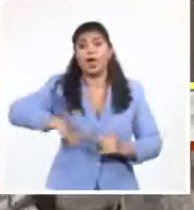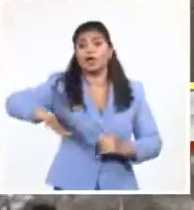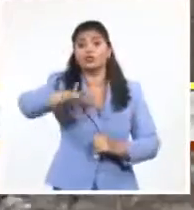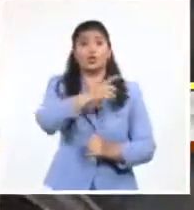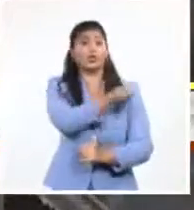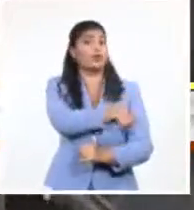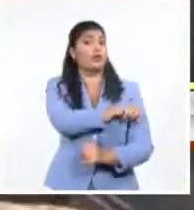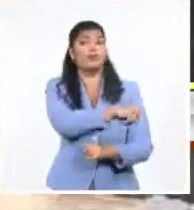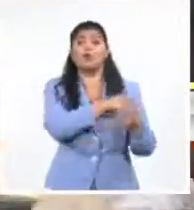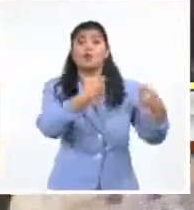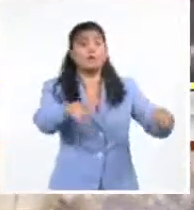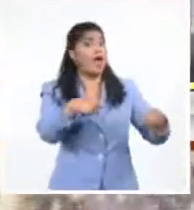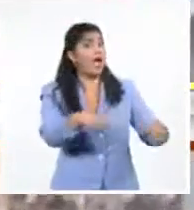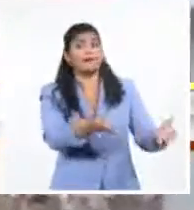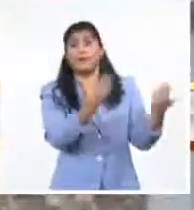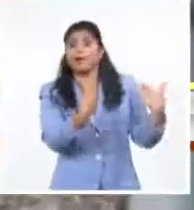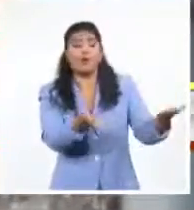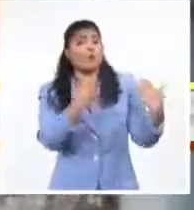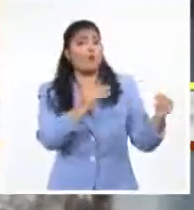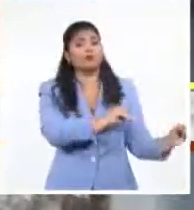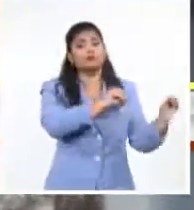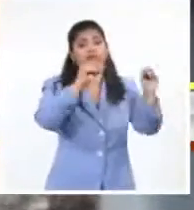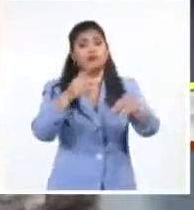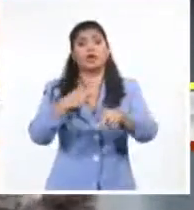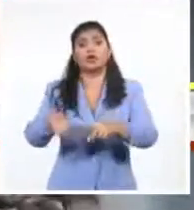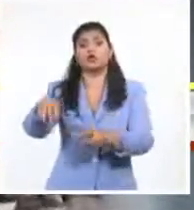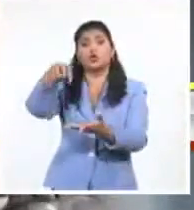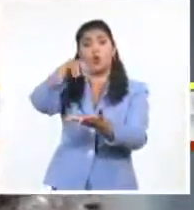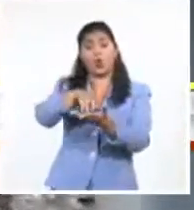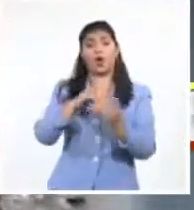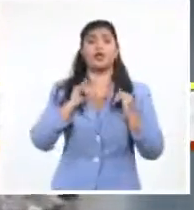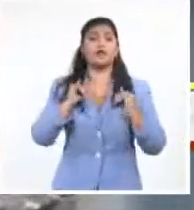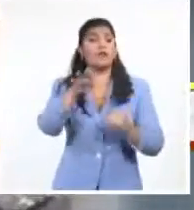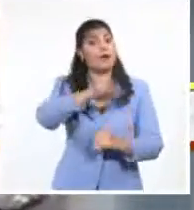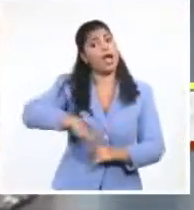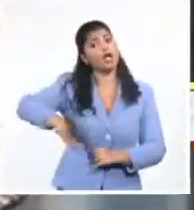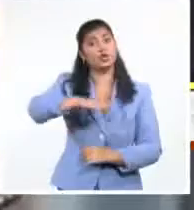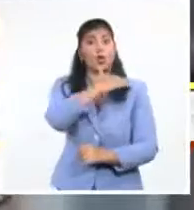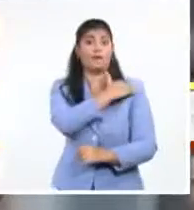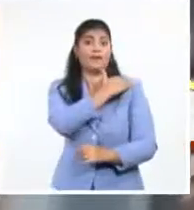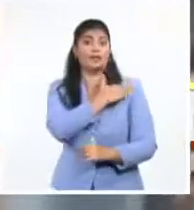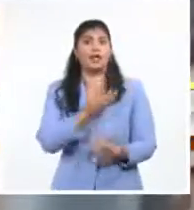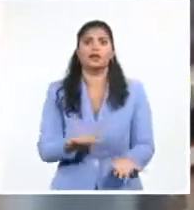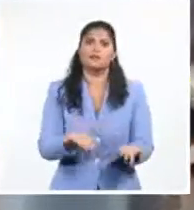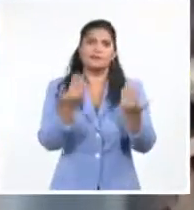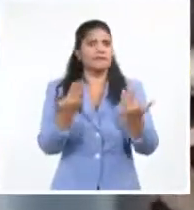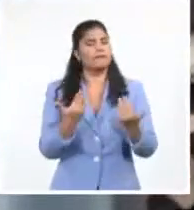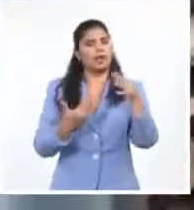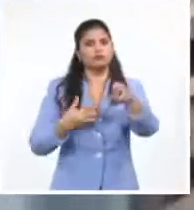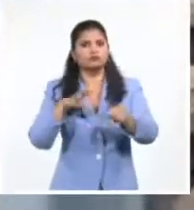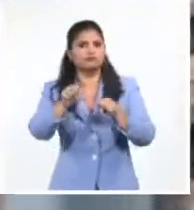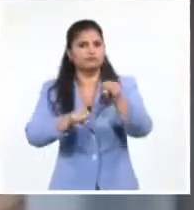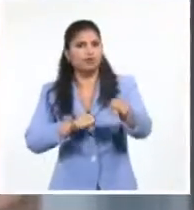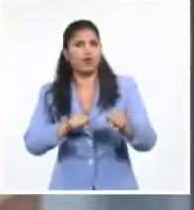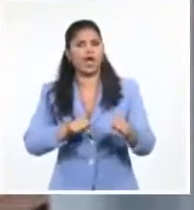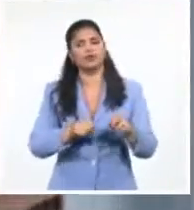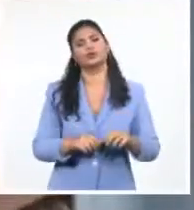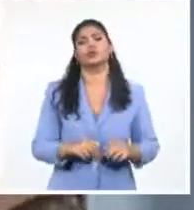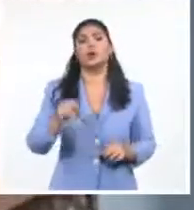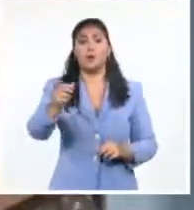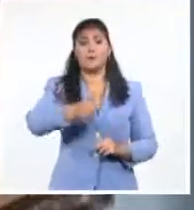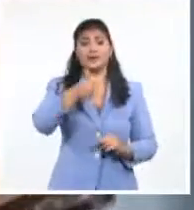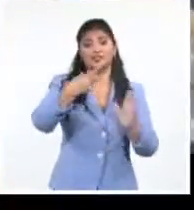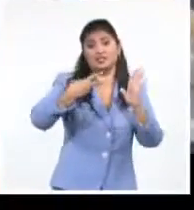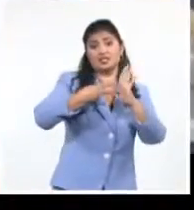sus formaciones militares para prestar ayuda inmediata a los afectados. También el presidente sirio